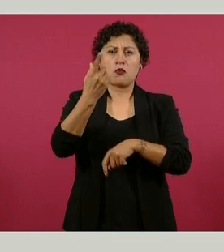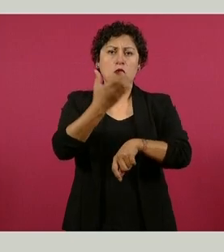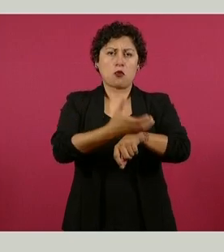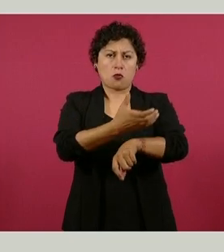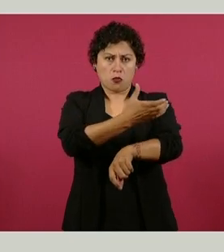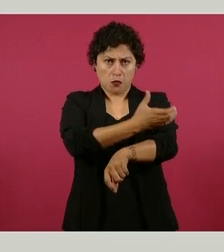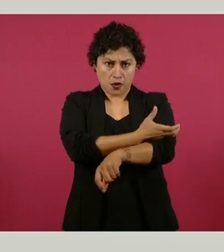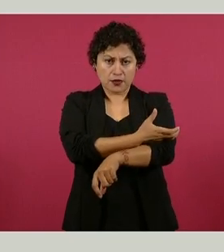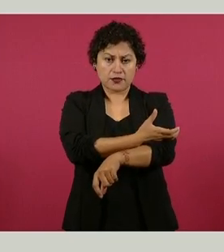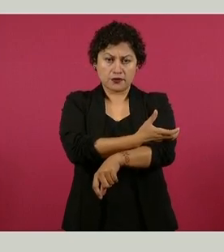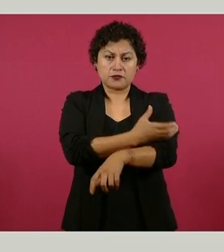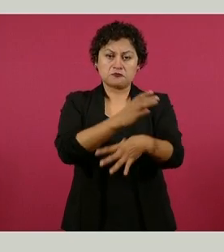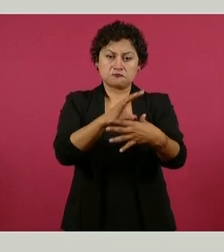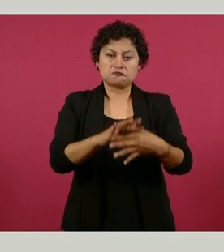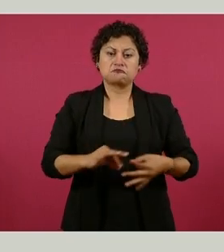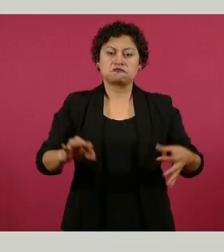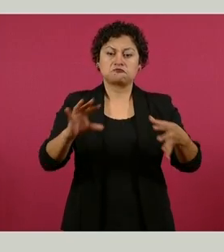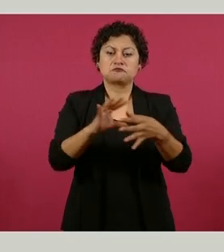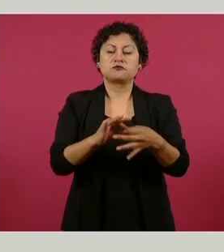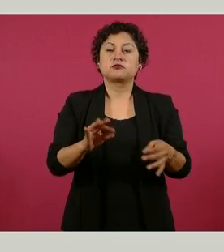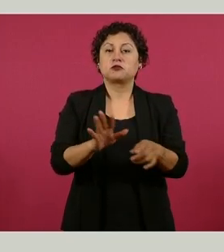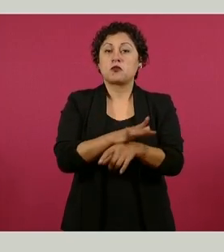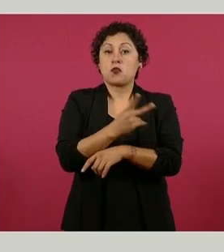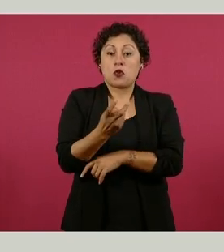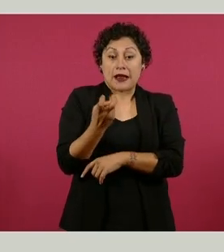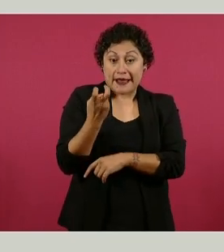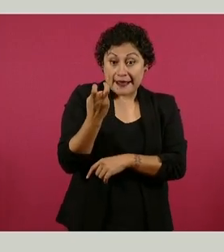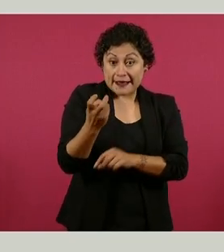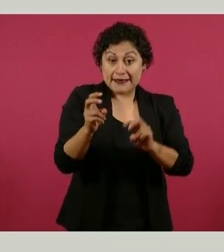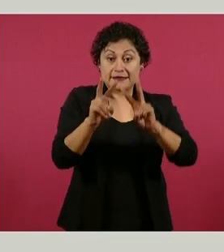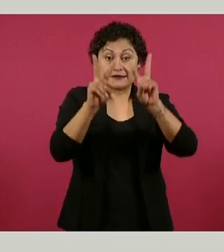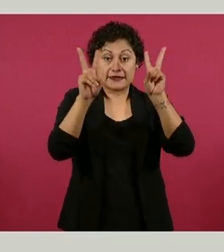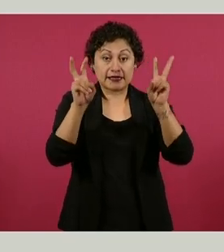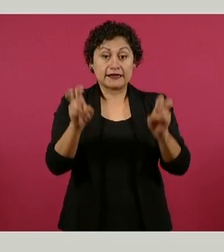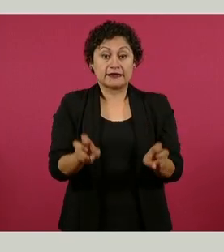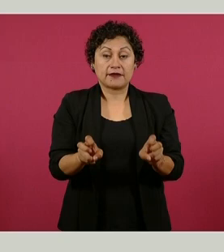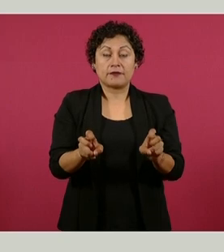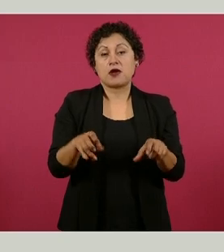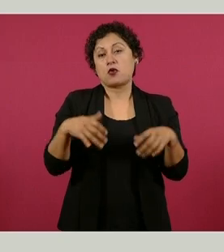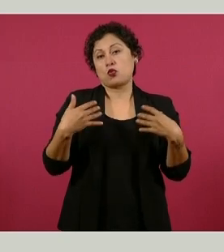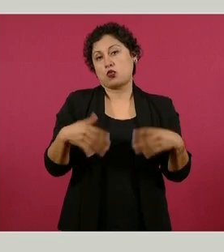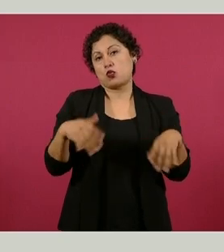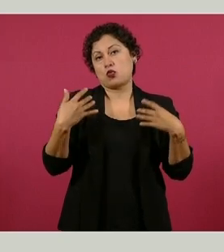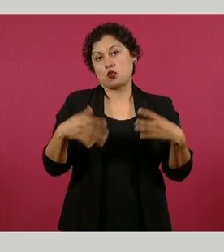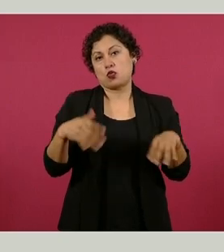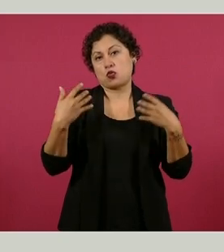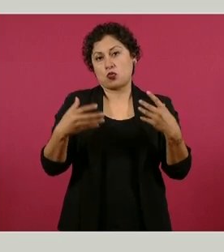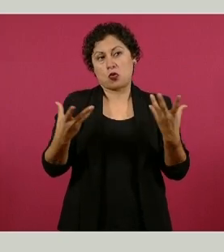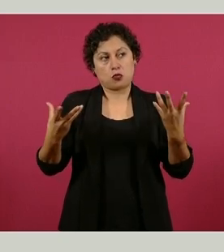estos son temas que se tienen que tratar de manera conjunta.